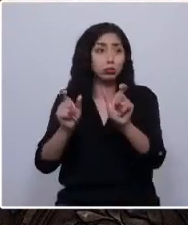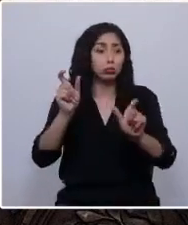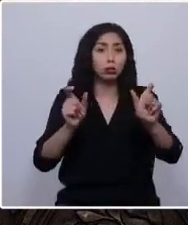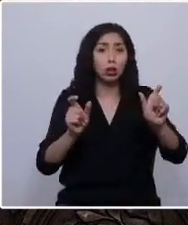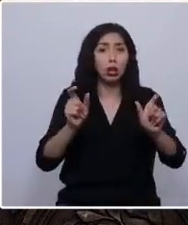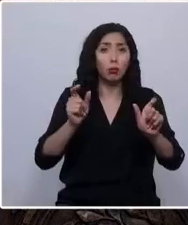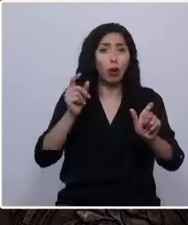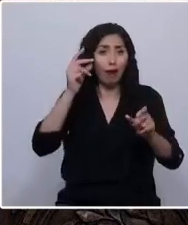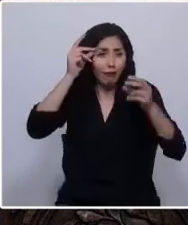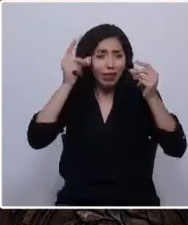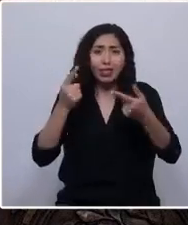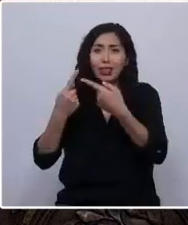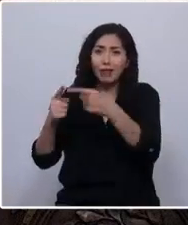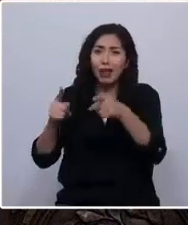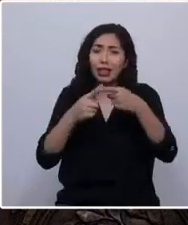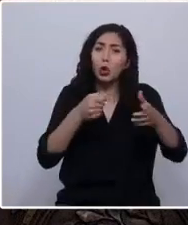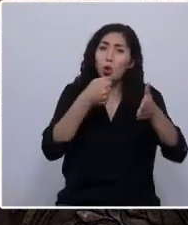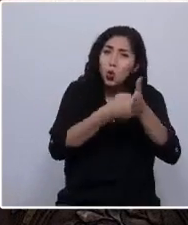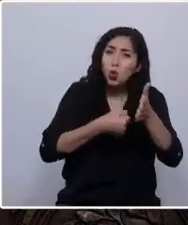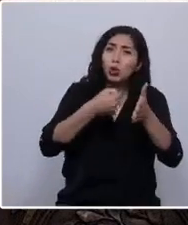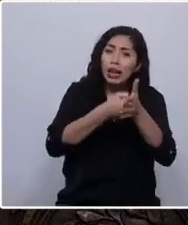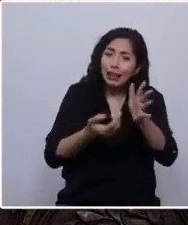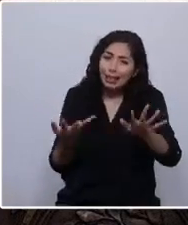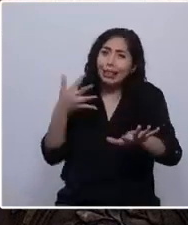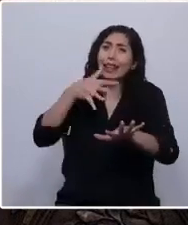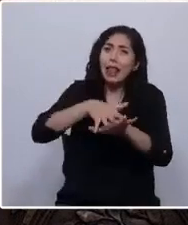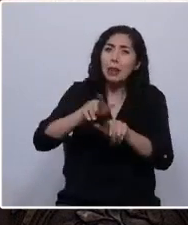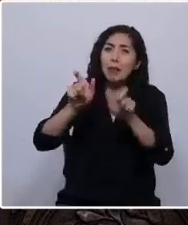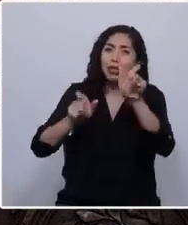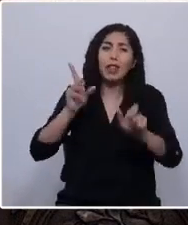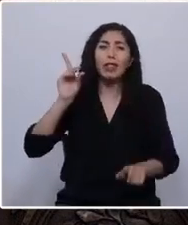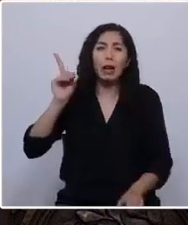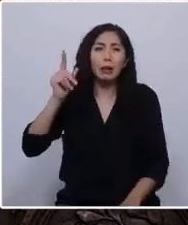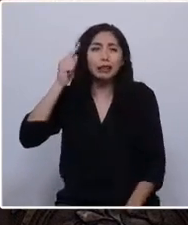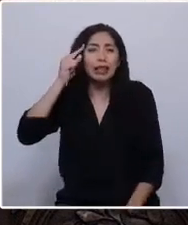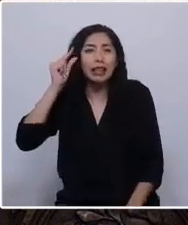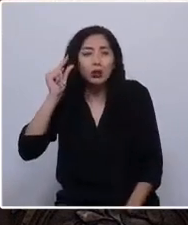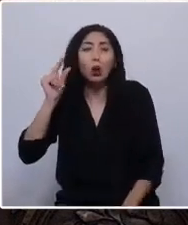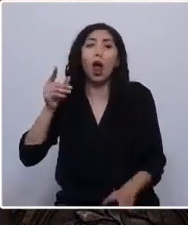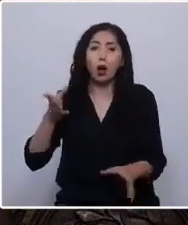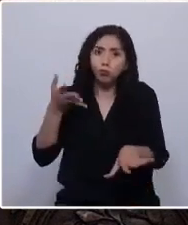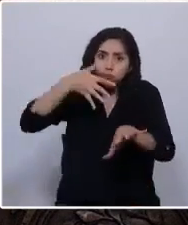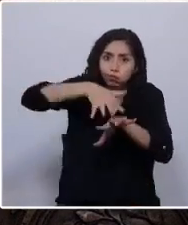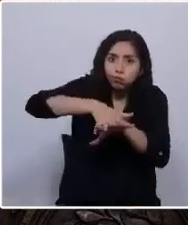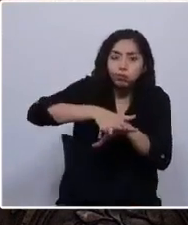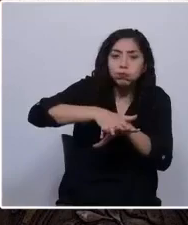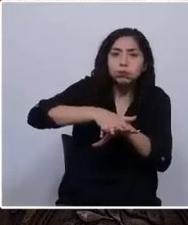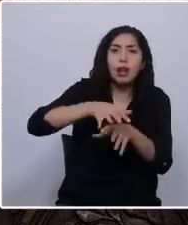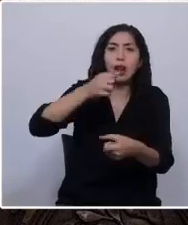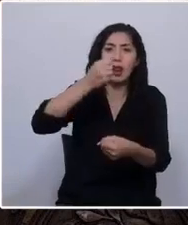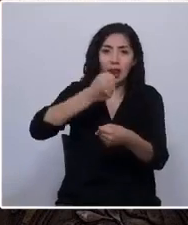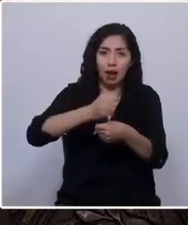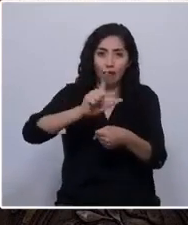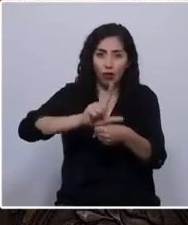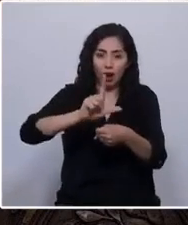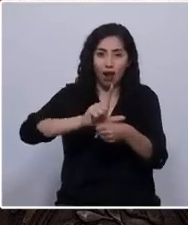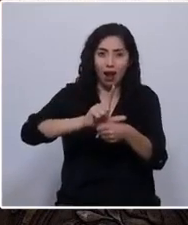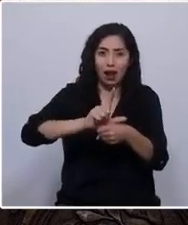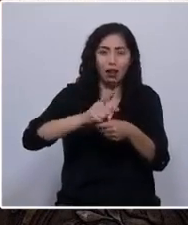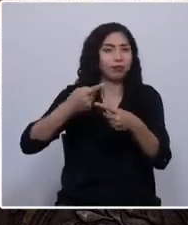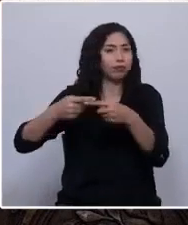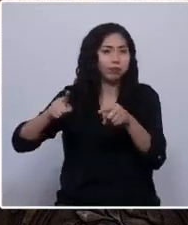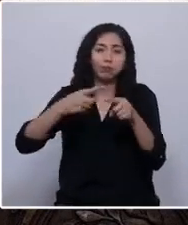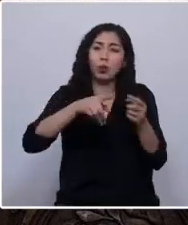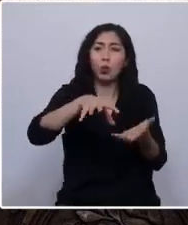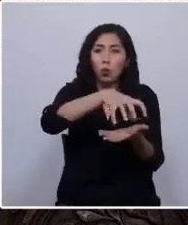que luchan por la integración de personas con discapacidad intelectual al mundo laboral. OPA Peña Blanca, Agrais de Quintero, Escuela